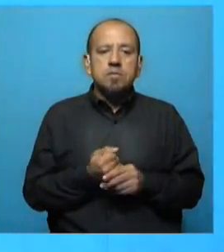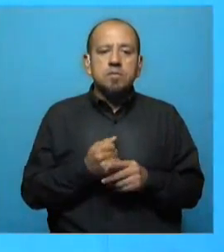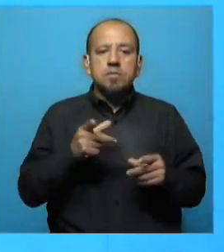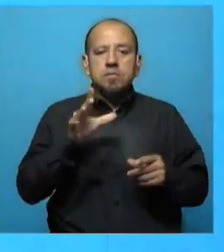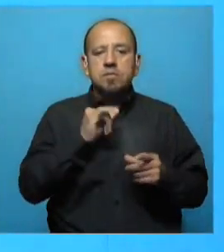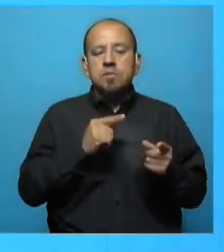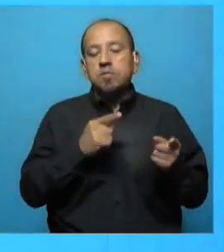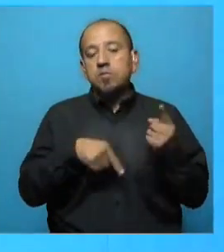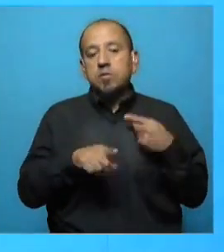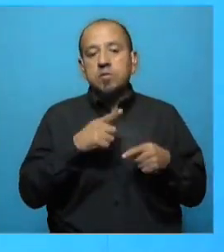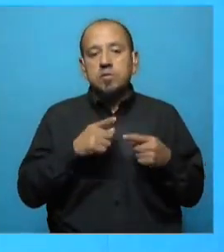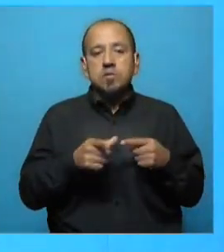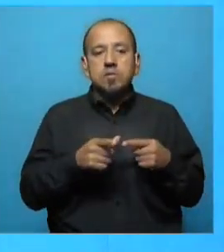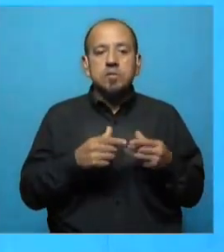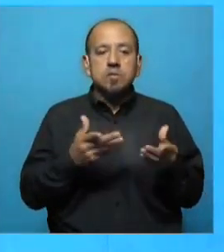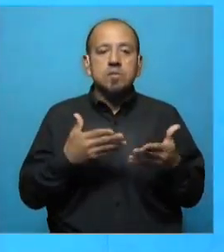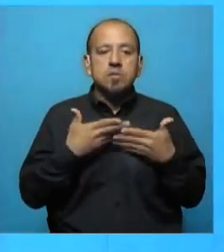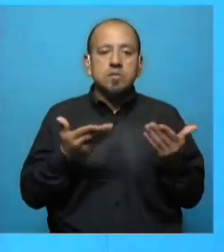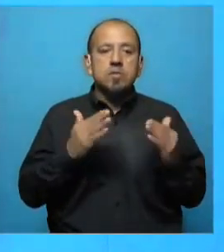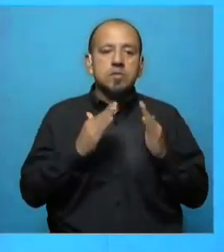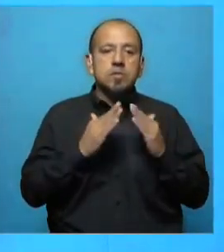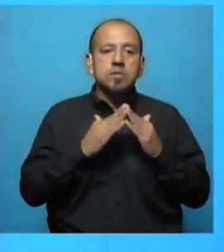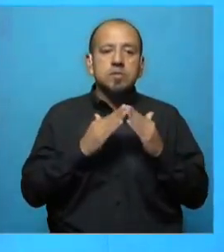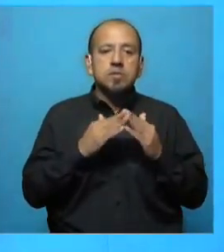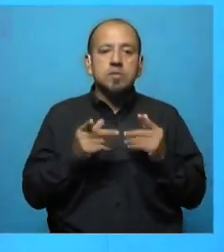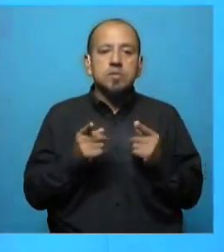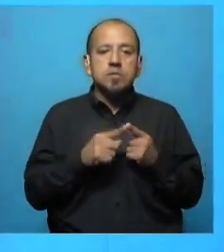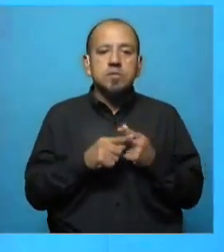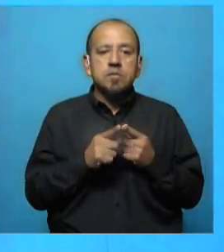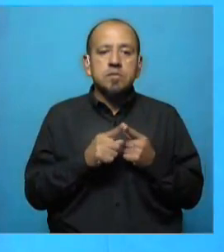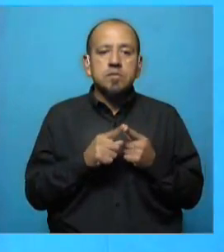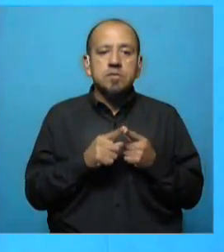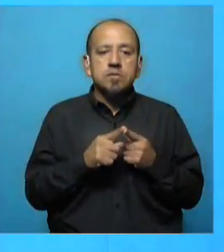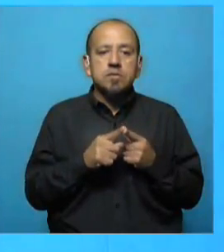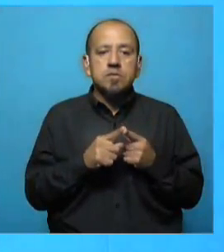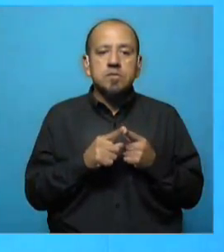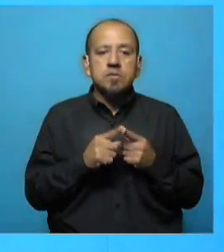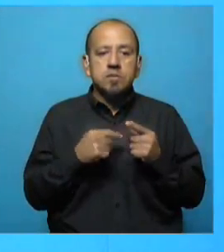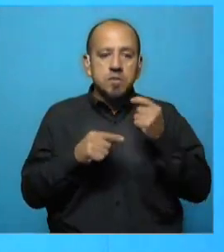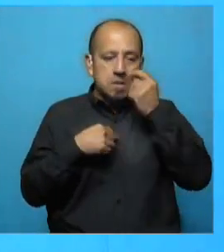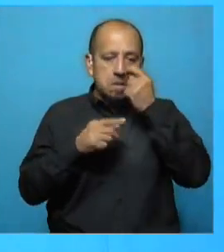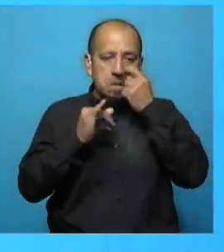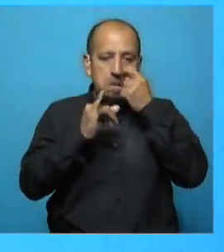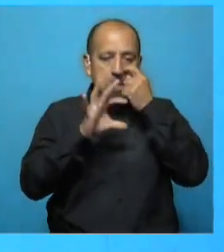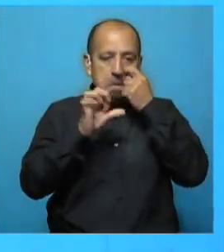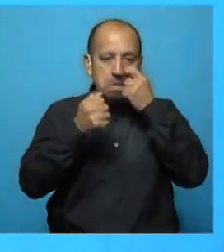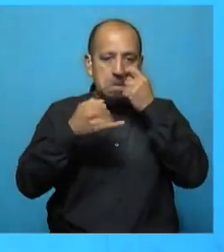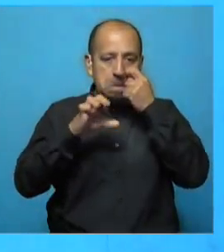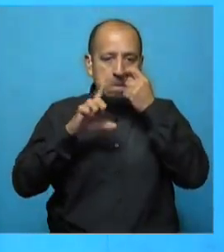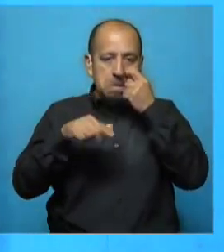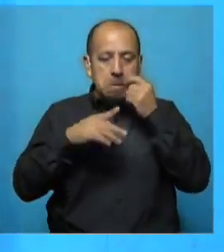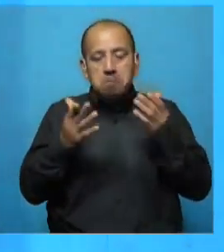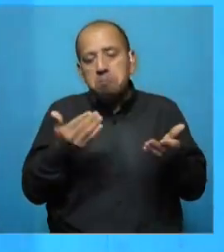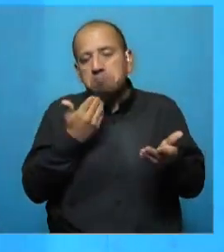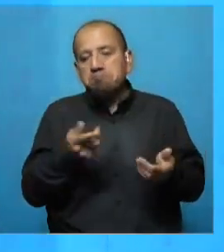los días Este me encanta estar en mi casa este que si la paso Divino con Isabel la verdad no sé si me cambió